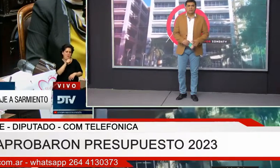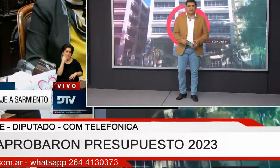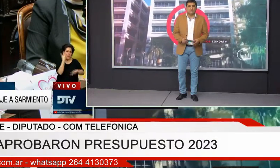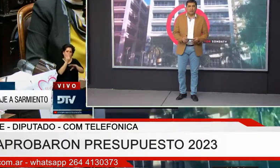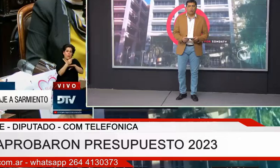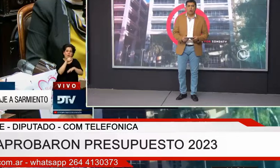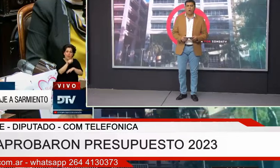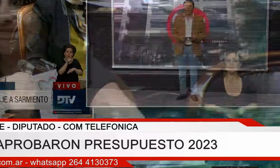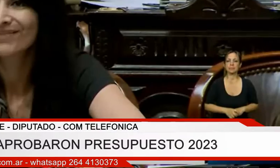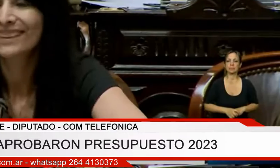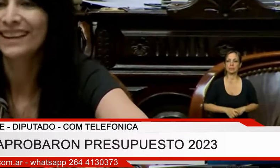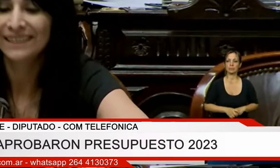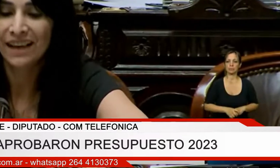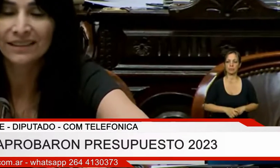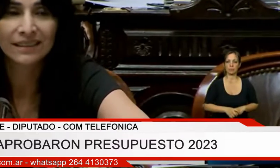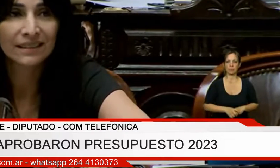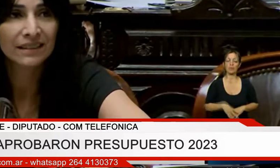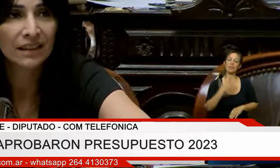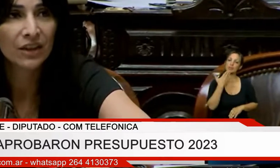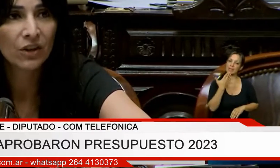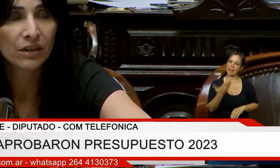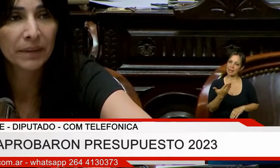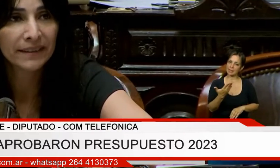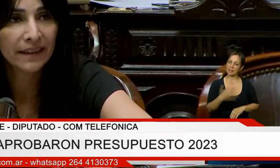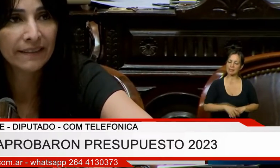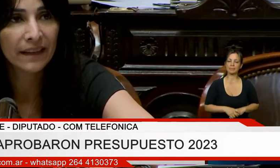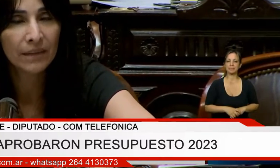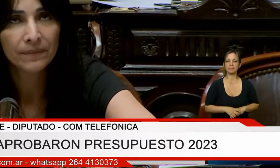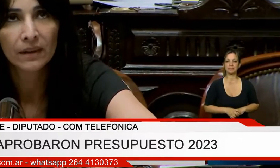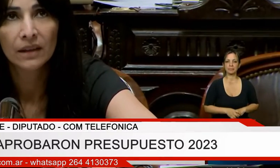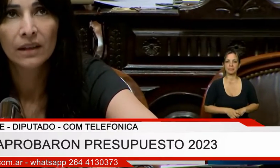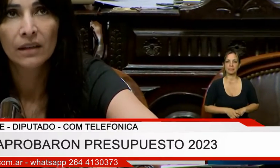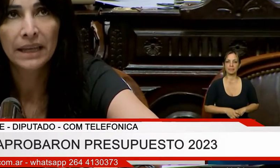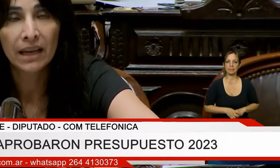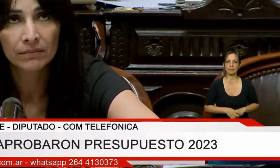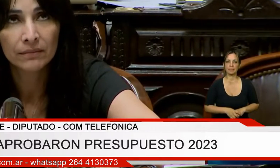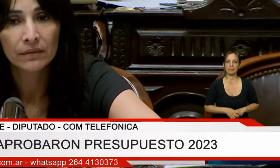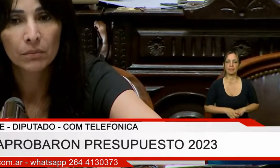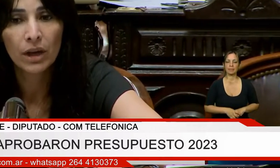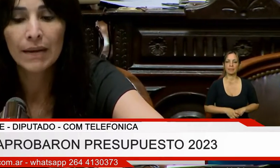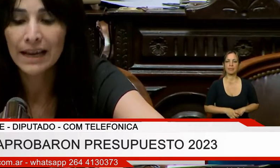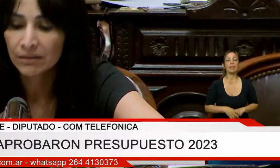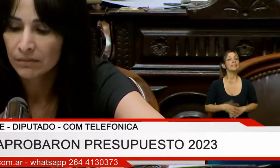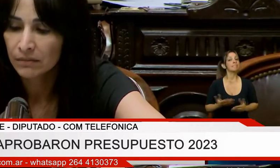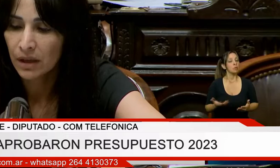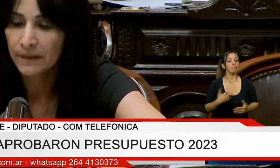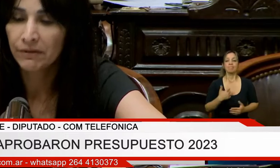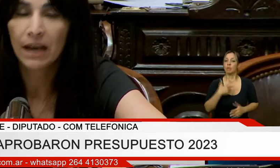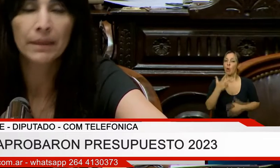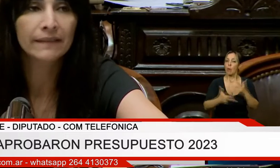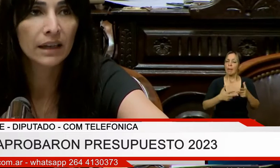se ha dejado o de lado, digamos, el tema de los aranceles para las exportaciones,